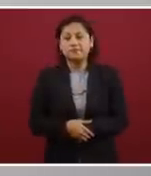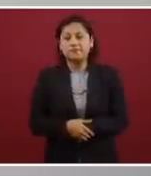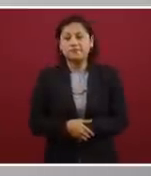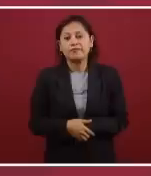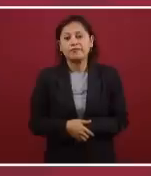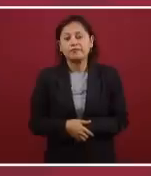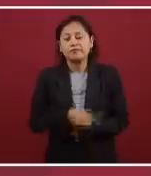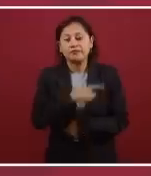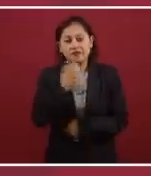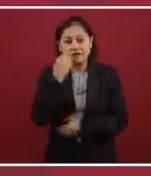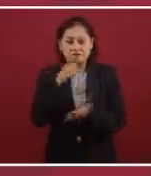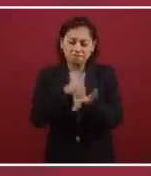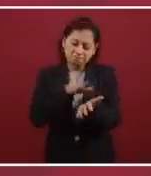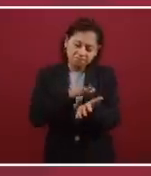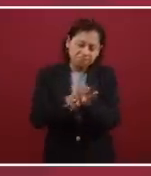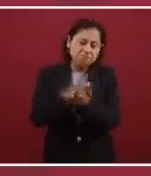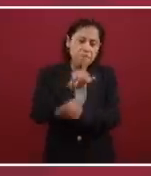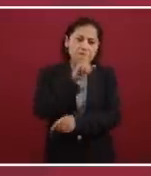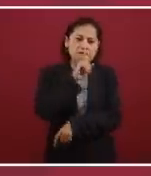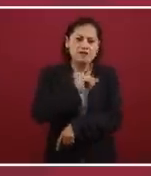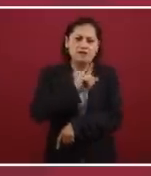más mentiras.